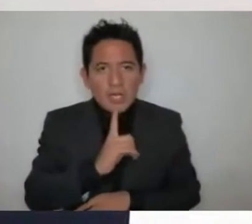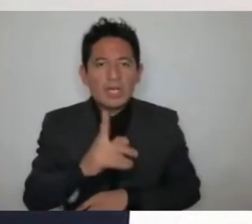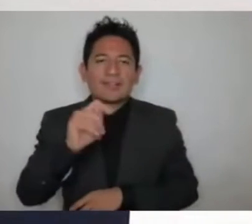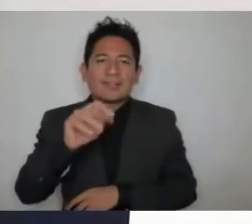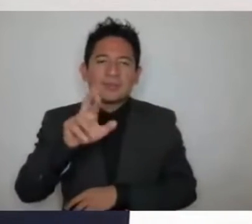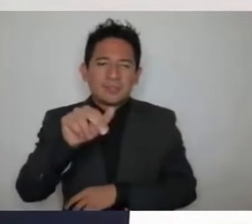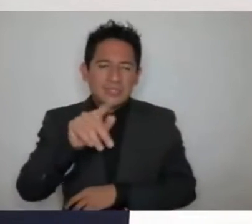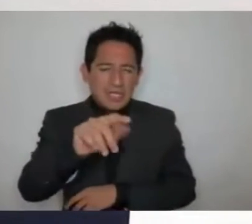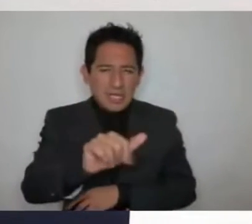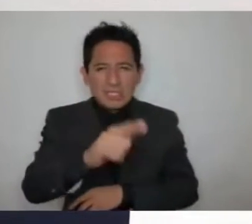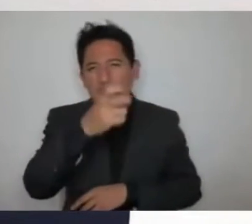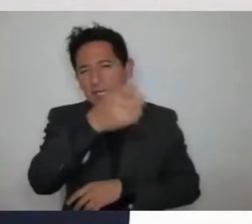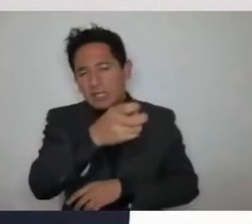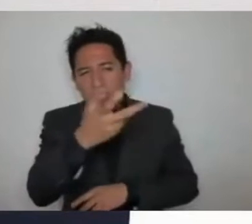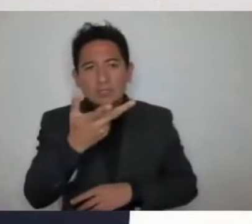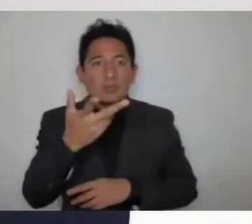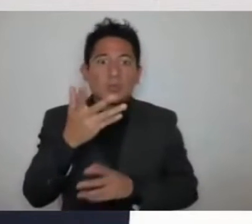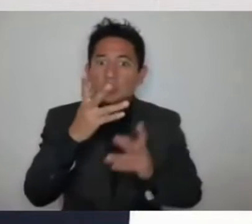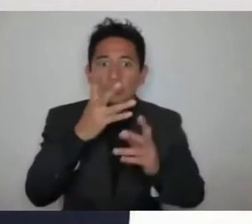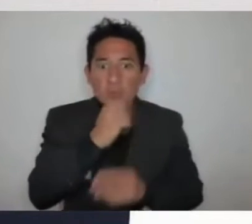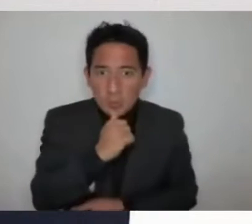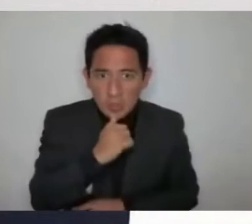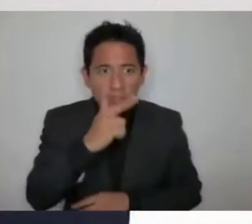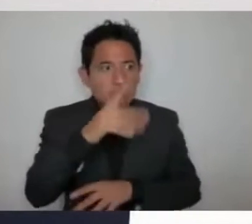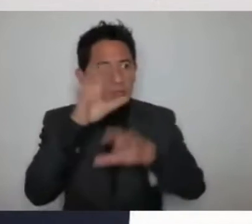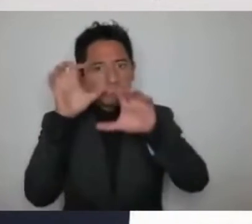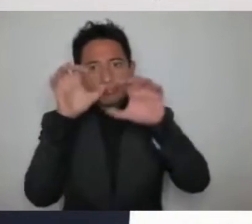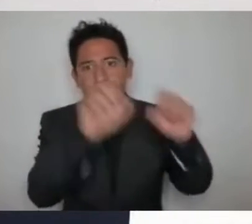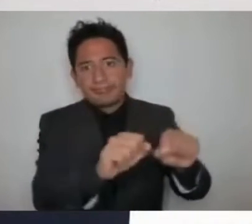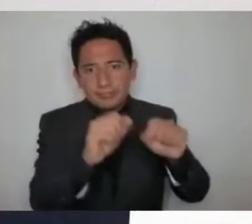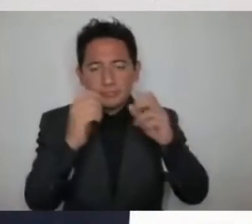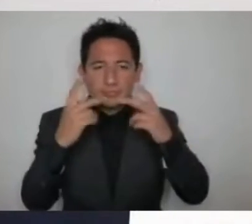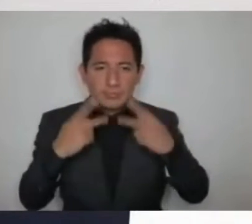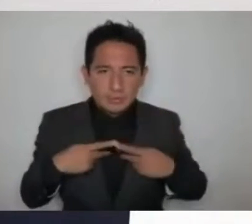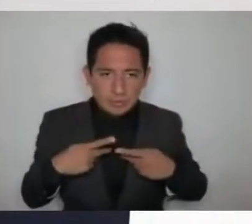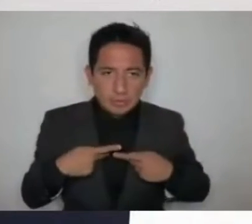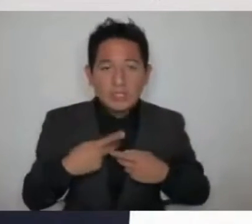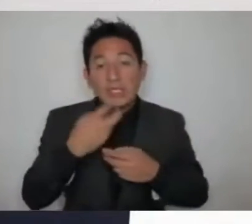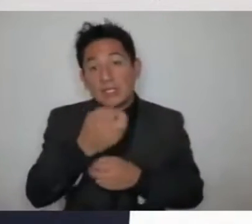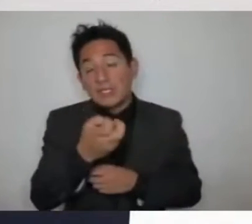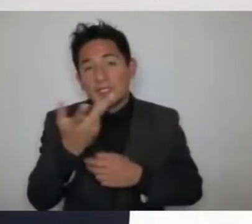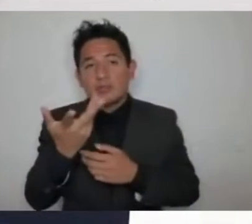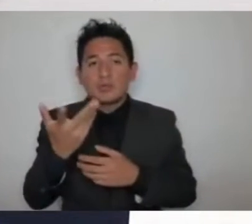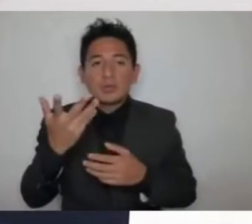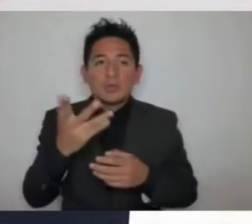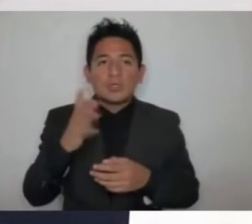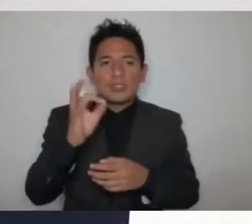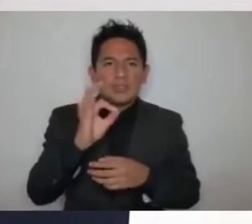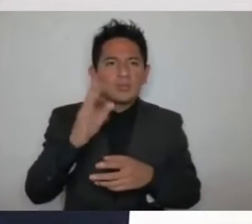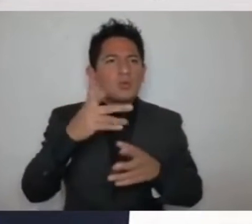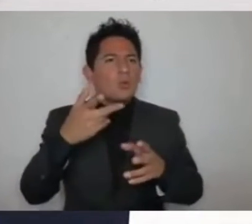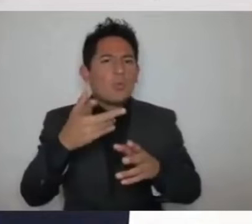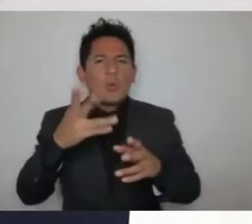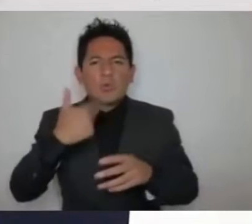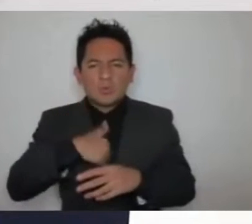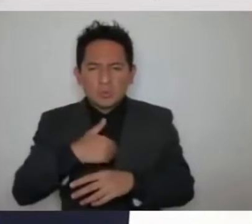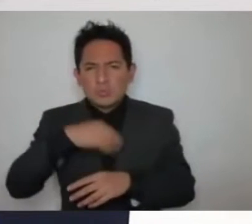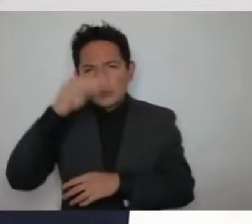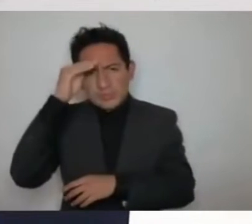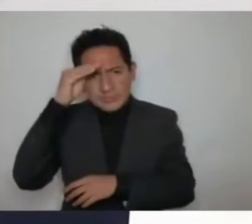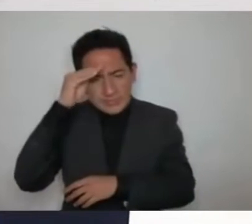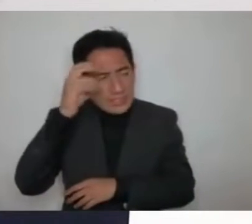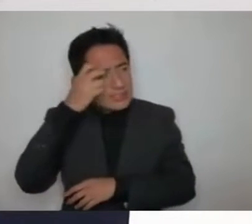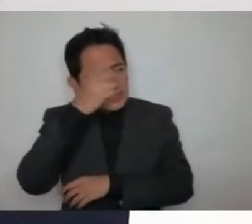porque también permitiría justamente un alegato de este tipo eh considerar ilegal la detención cuando se Argumenta por por